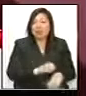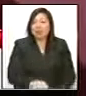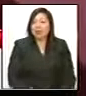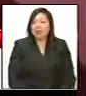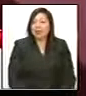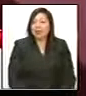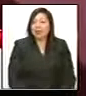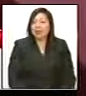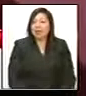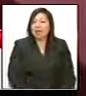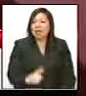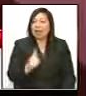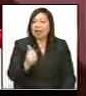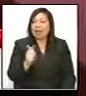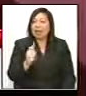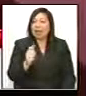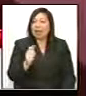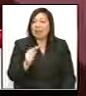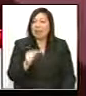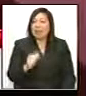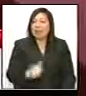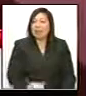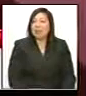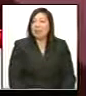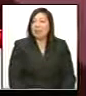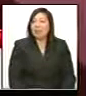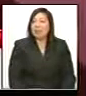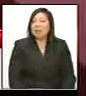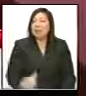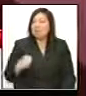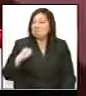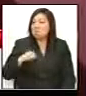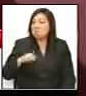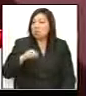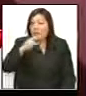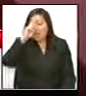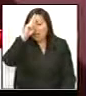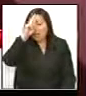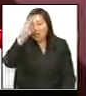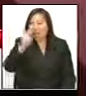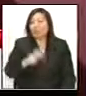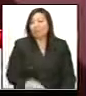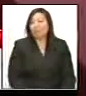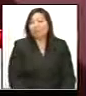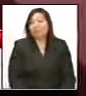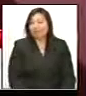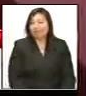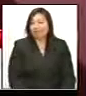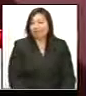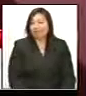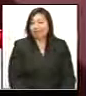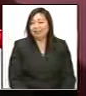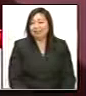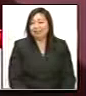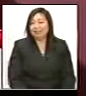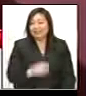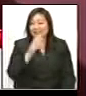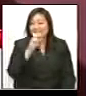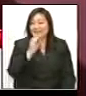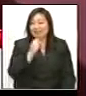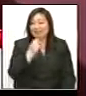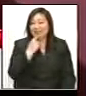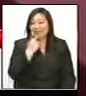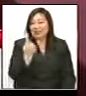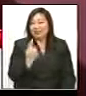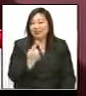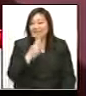señora Cecilia Arteaga Delgado, de la Municipalidad de La Victoria, y le hemos extrañado a nuestro embajador, porque nos hemos